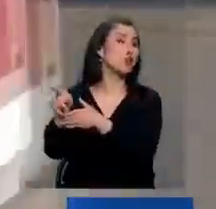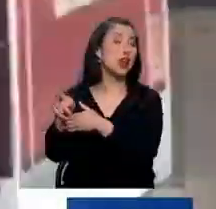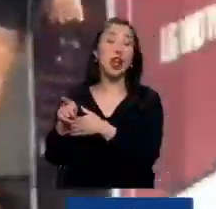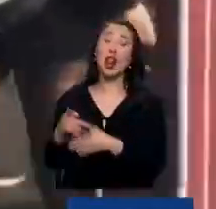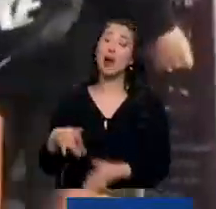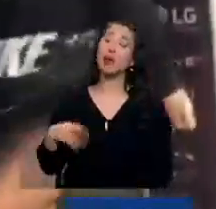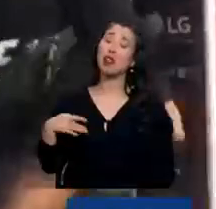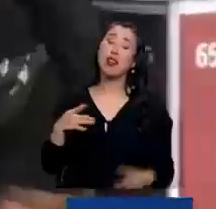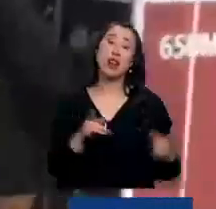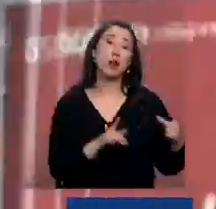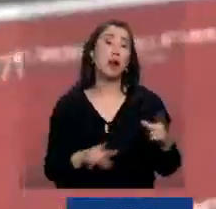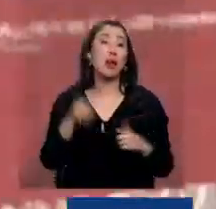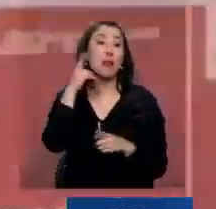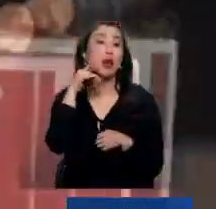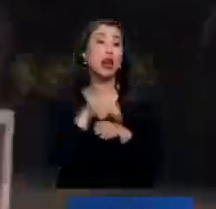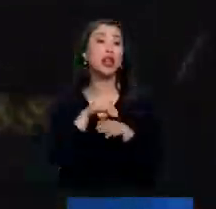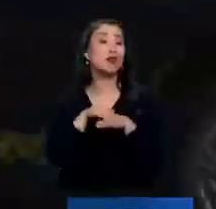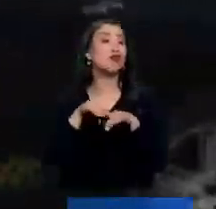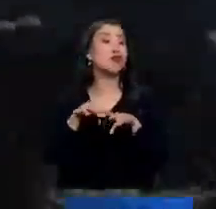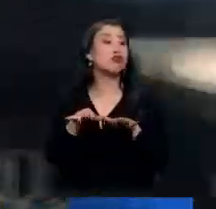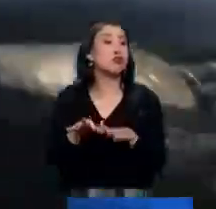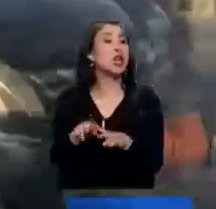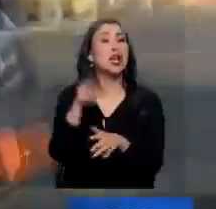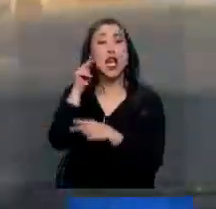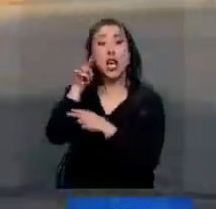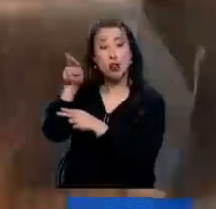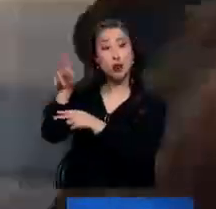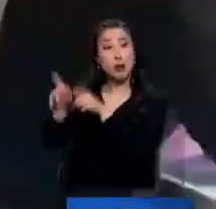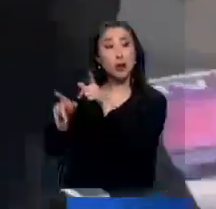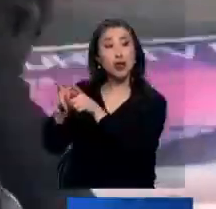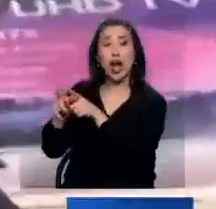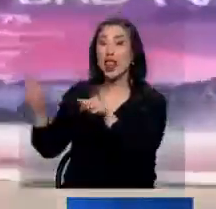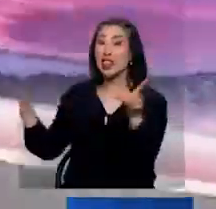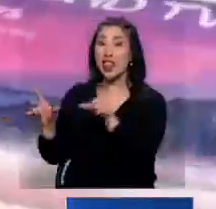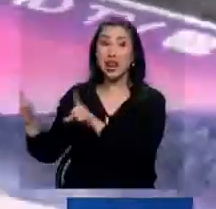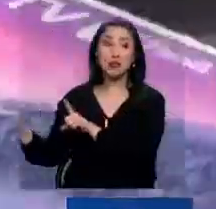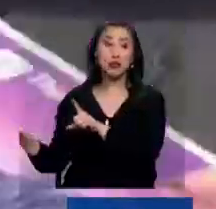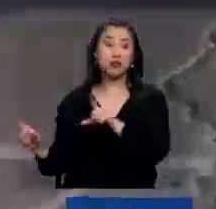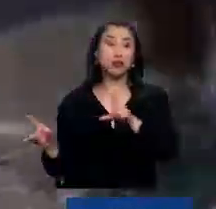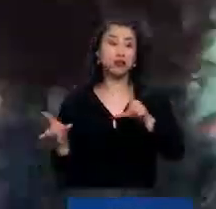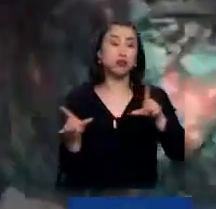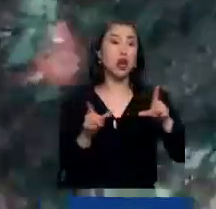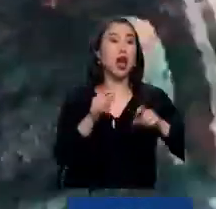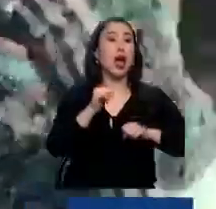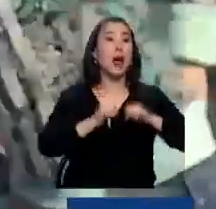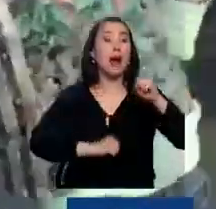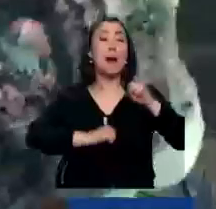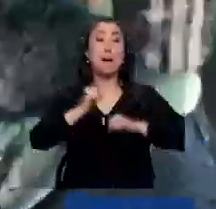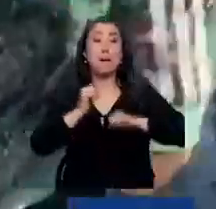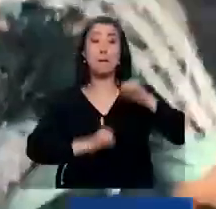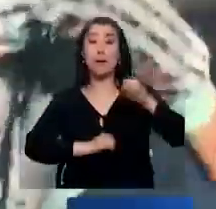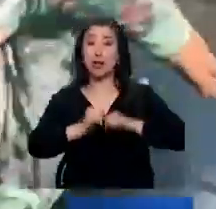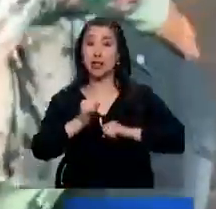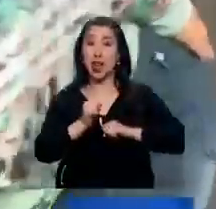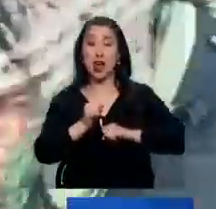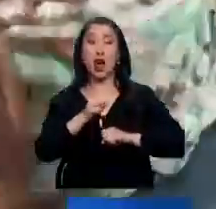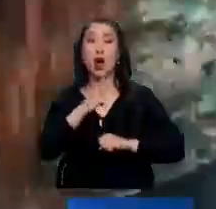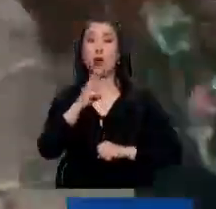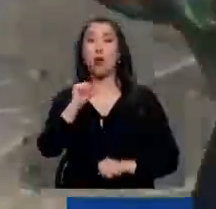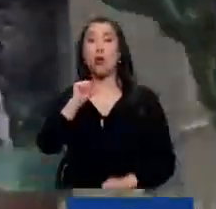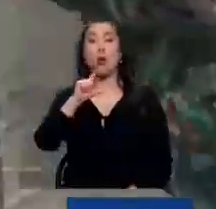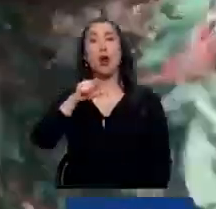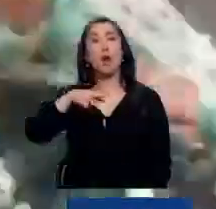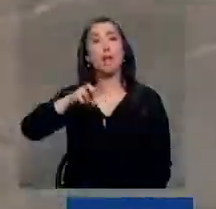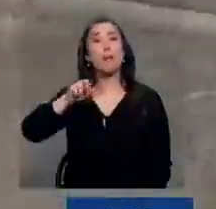que en el transcurso de la tarde se fueron divulgando. Mira, ahí hay unas personas llevando una tele, lo que hablamos que Walmart tomó la decisión de después de estos saqueos que se registraron en varios de sus